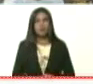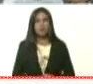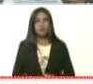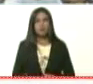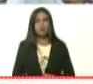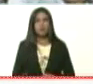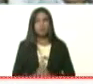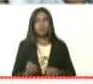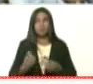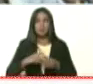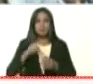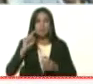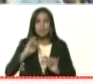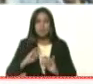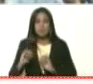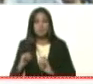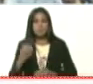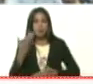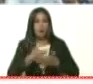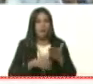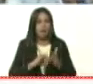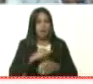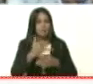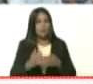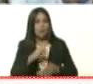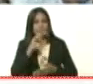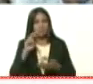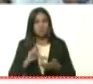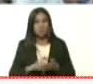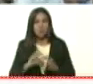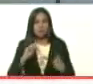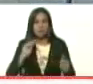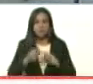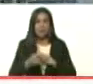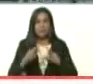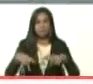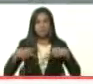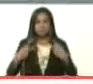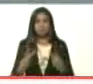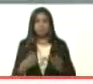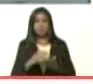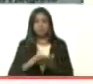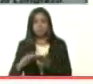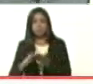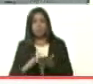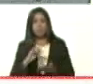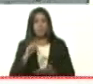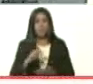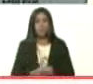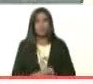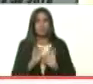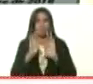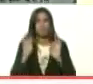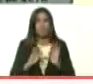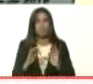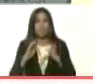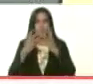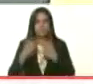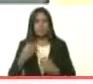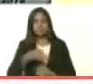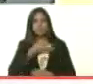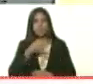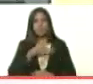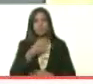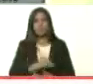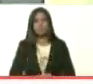Debe incorporarse este folleto dentro del Plan Nacional de Cambios, Renovación y Rectificación, el modelo de gestión empresarial